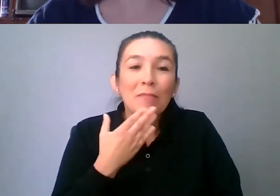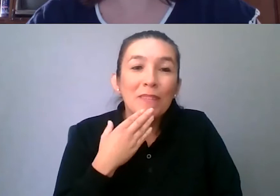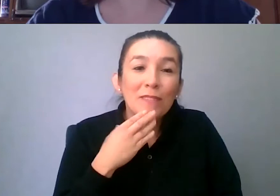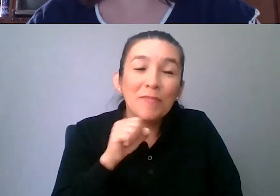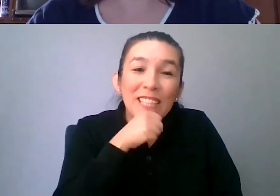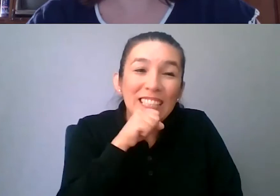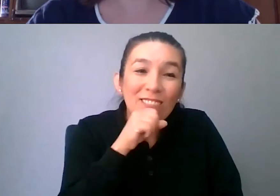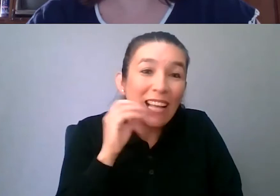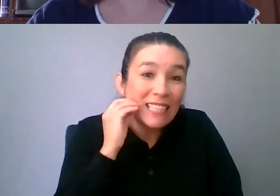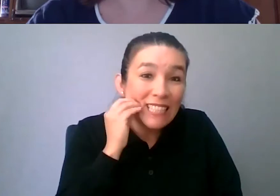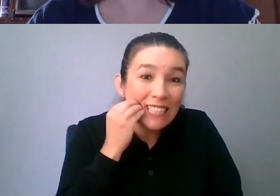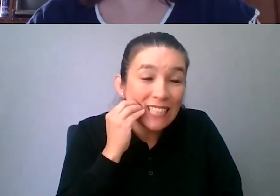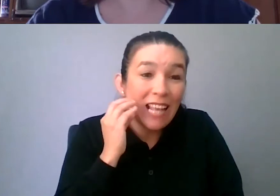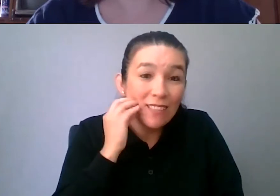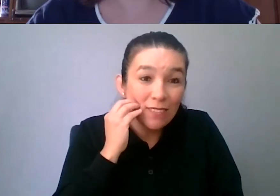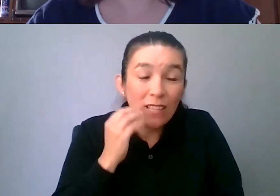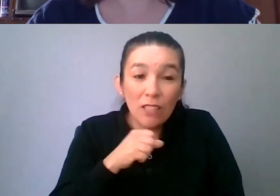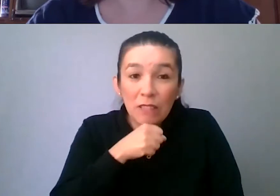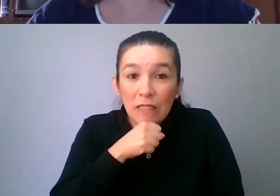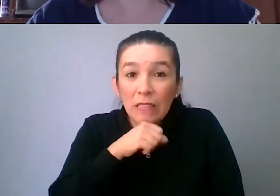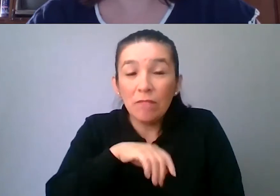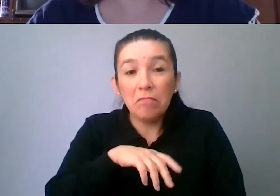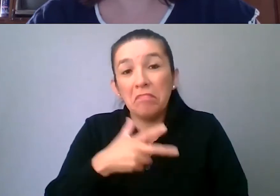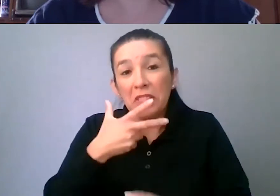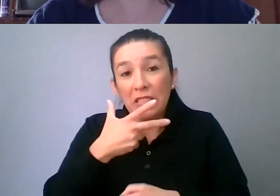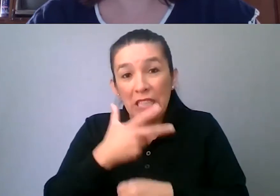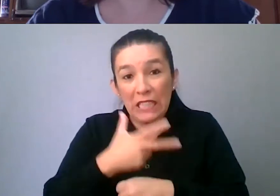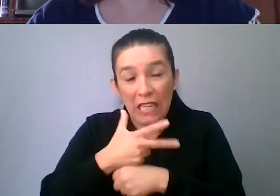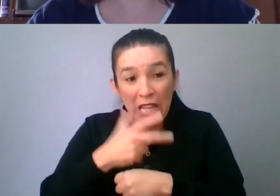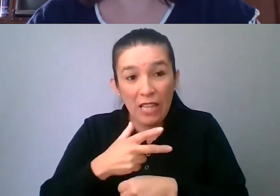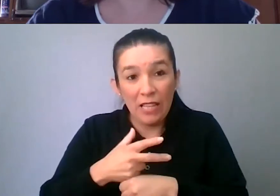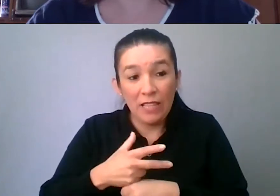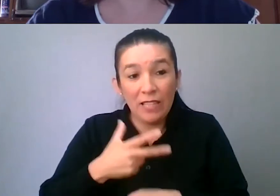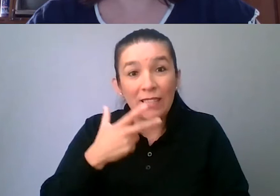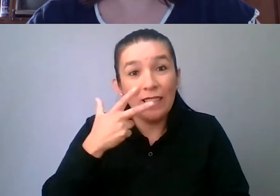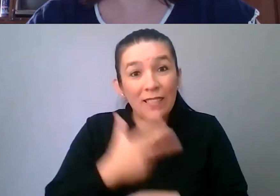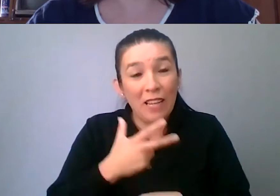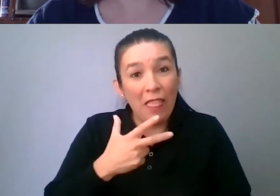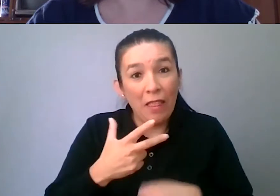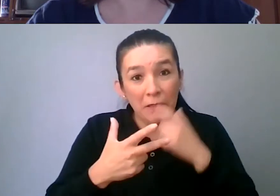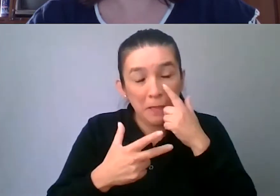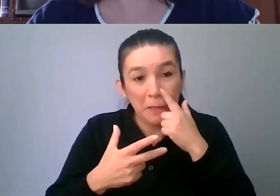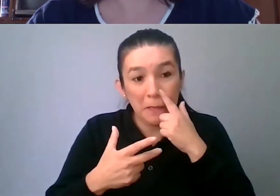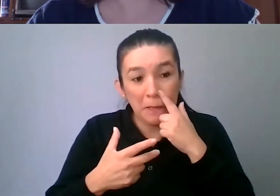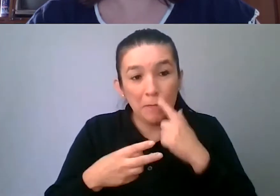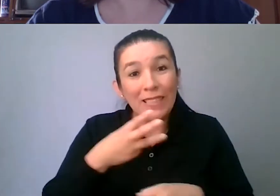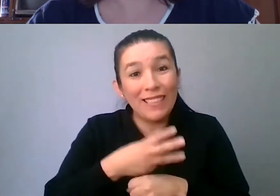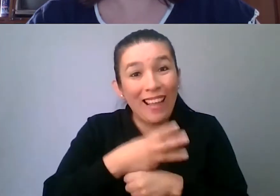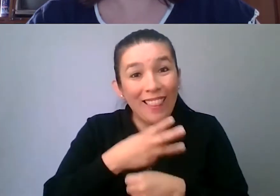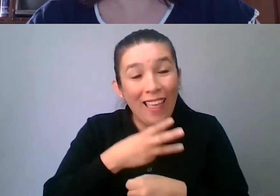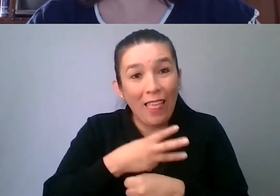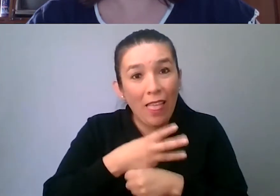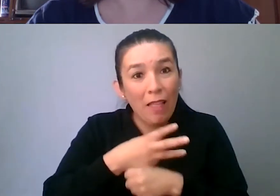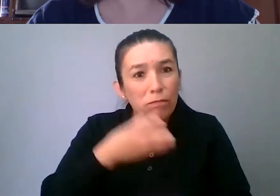la gente mayor, porque te obliga a estar recordando las instrucciones. Yo siempre digo, yo no me las sé de memoria. Yo de memoria